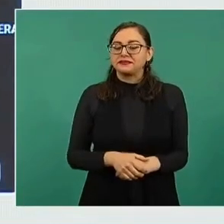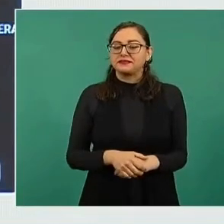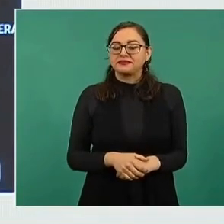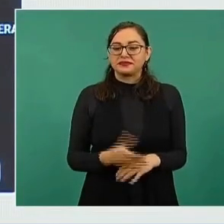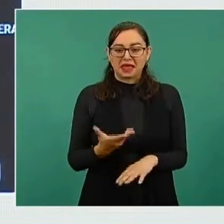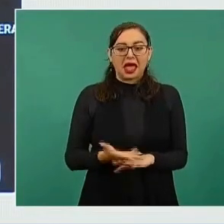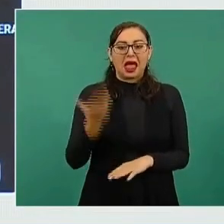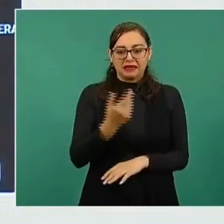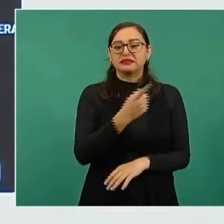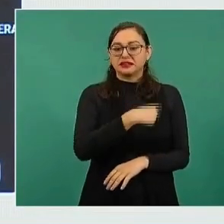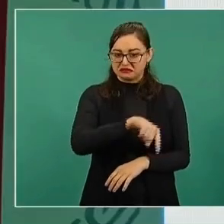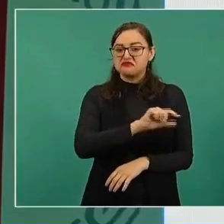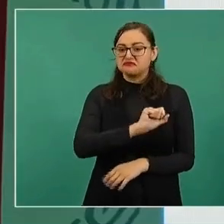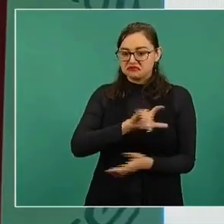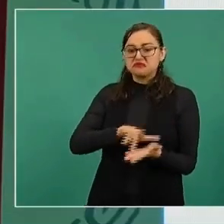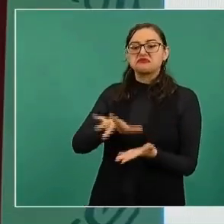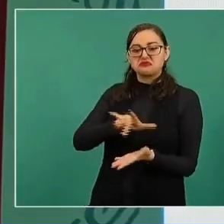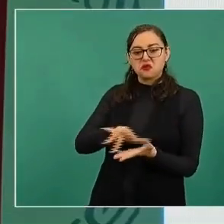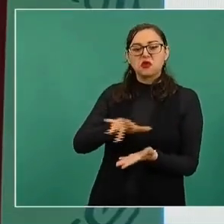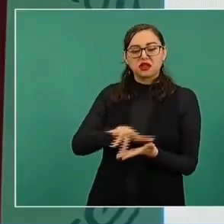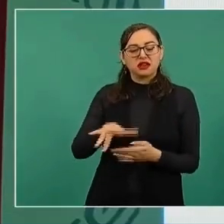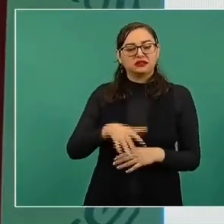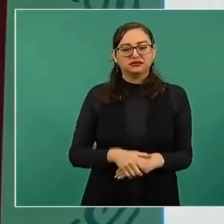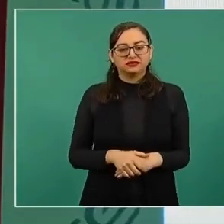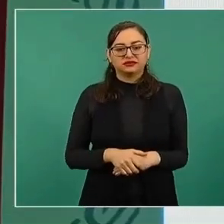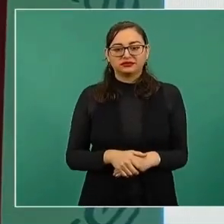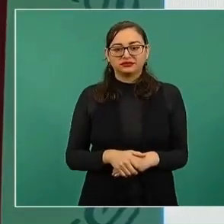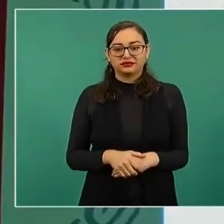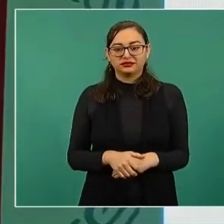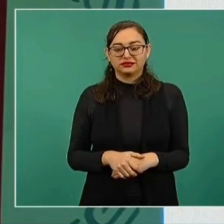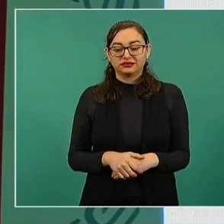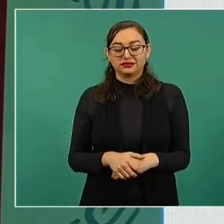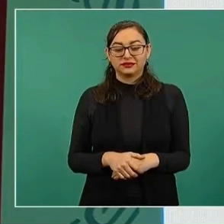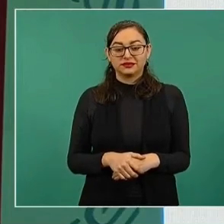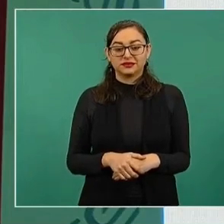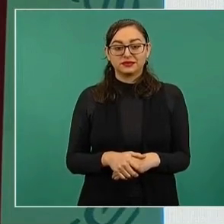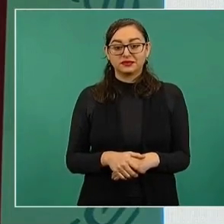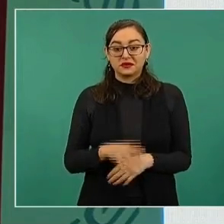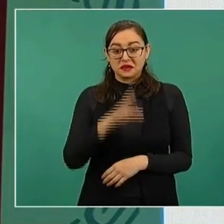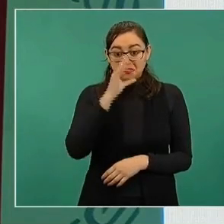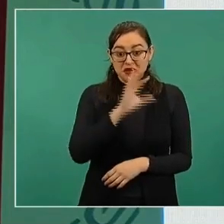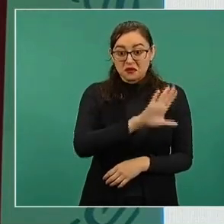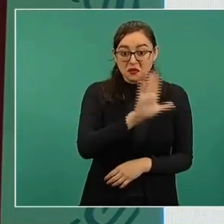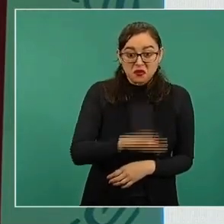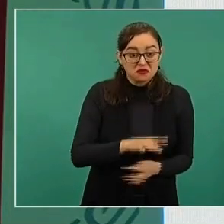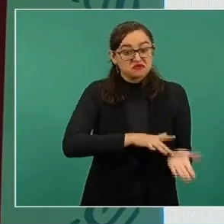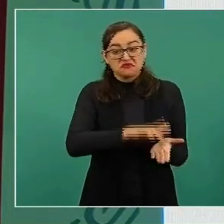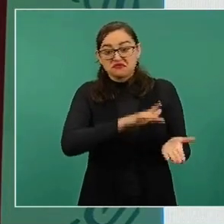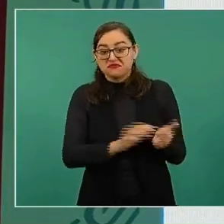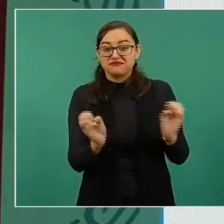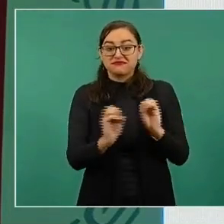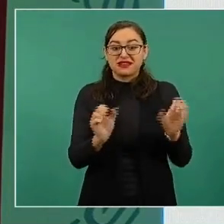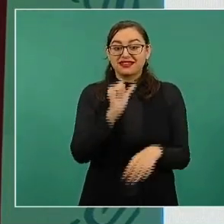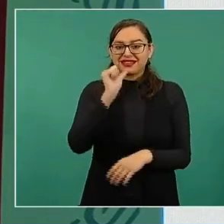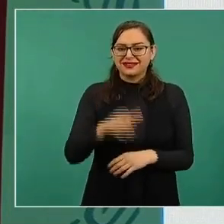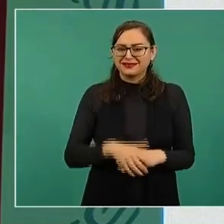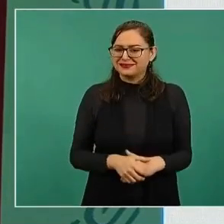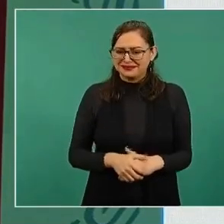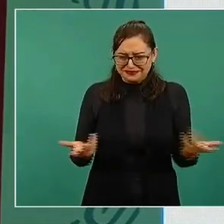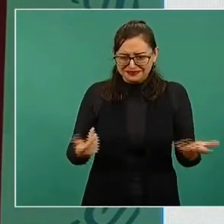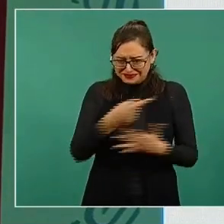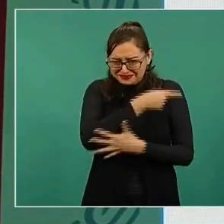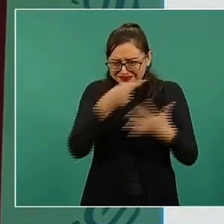los indígenas detenidos y mucho menos por los fallecidos. No hubo